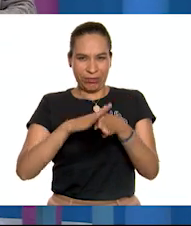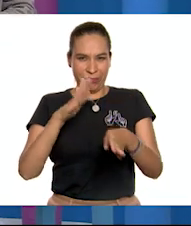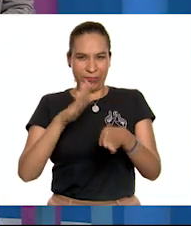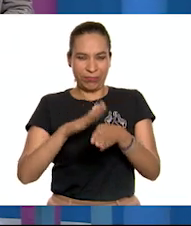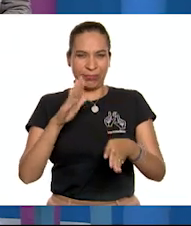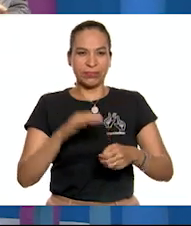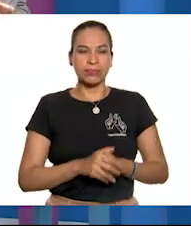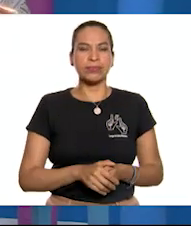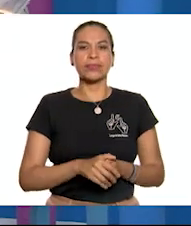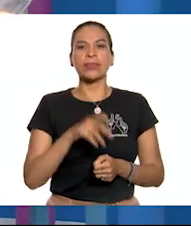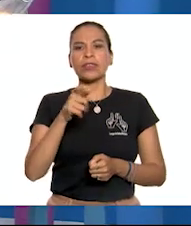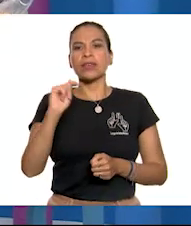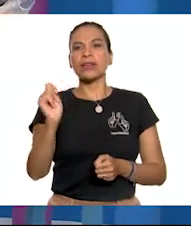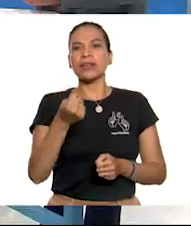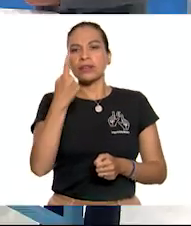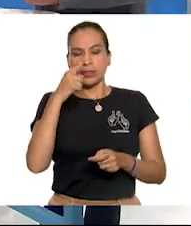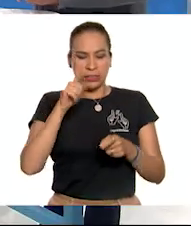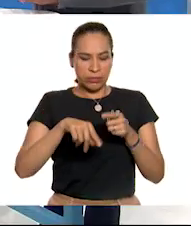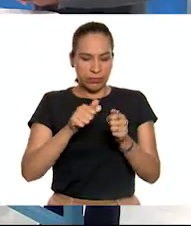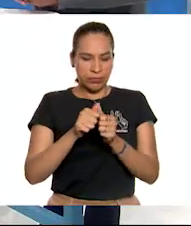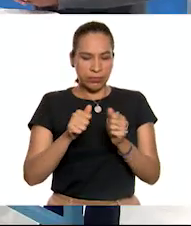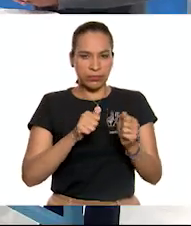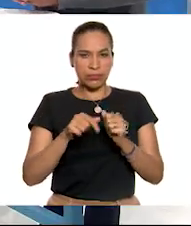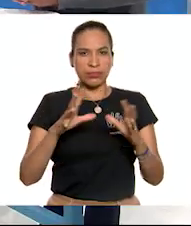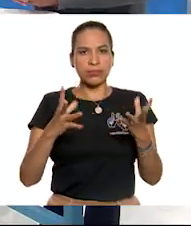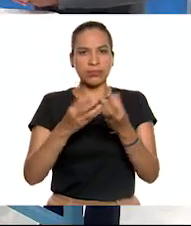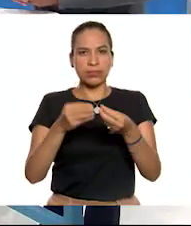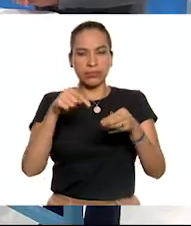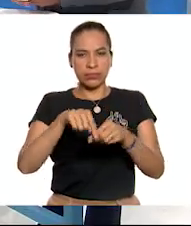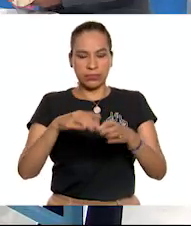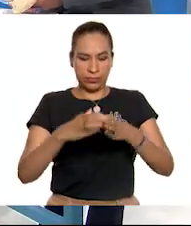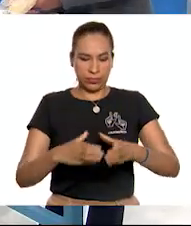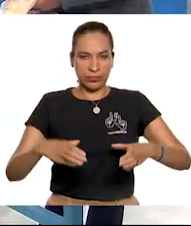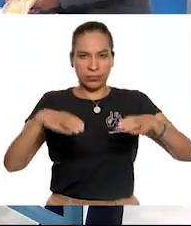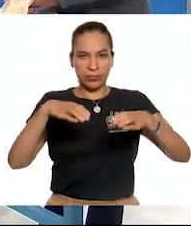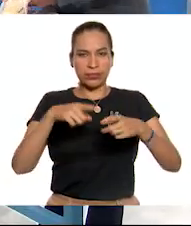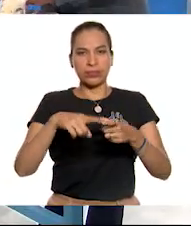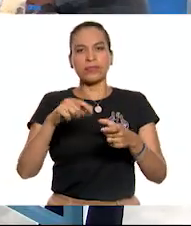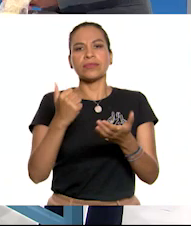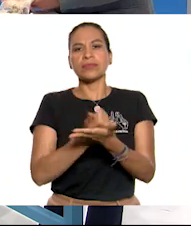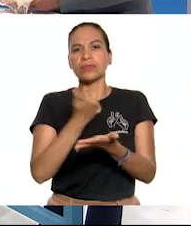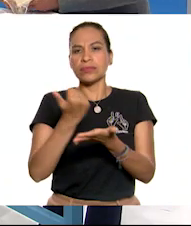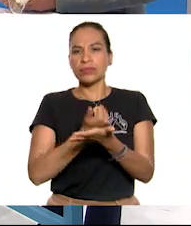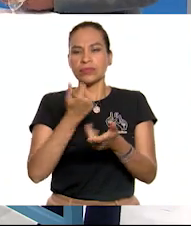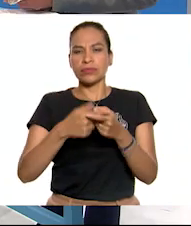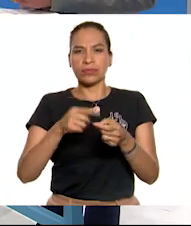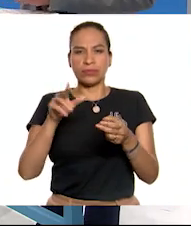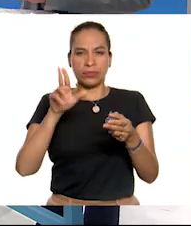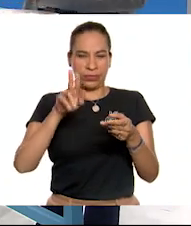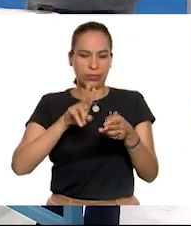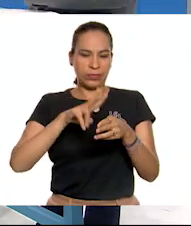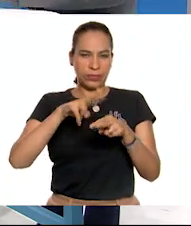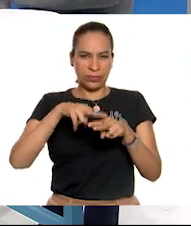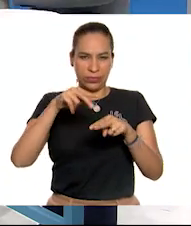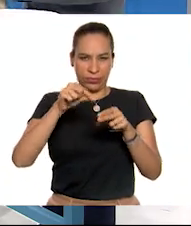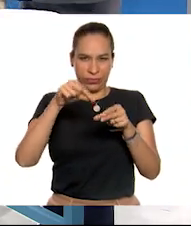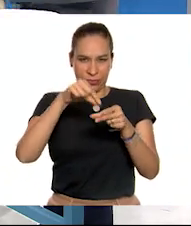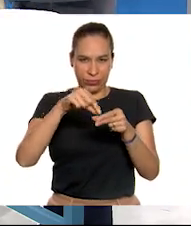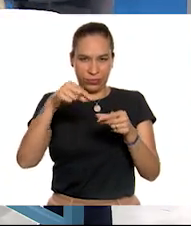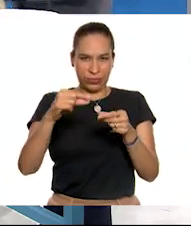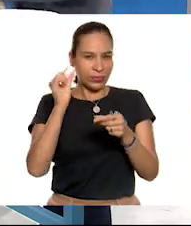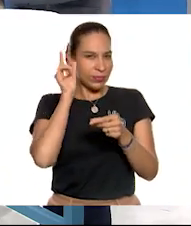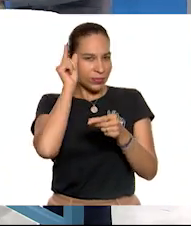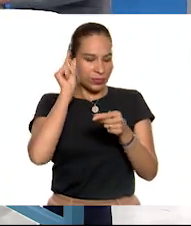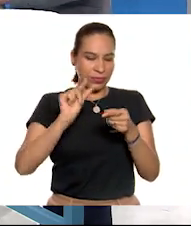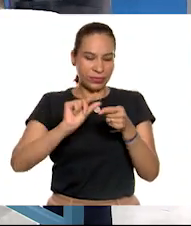Entonces, para esta técnica de separación, juntaremos en el recipiente el arroz y los clips. Posteriormente,